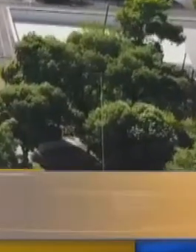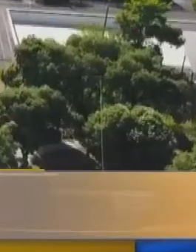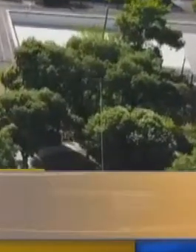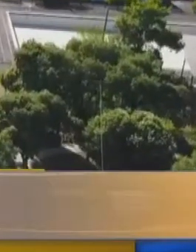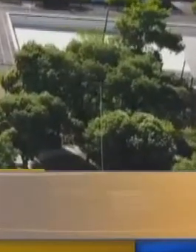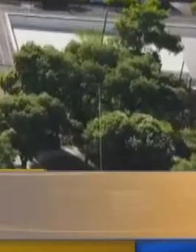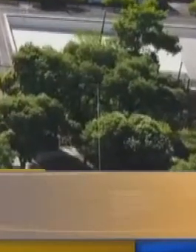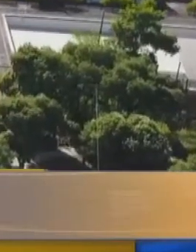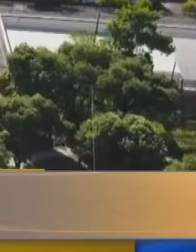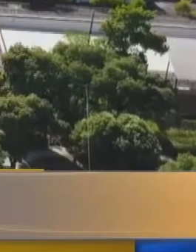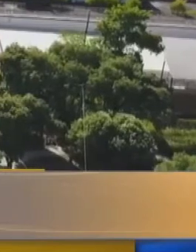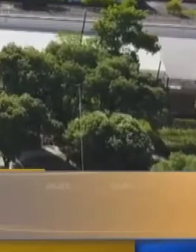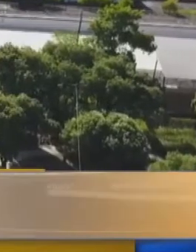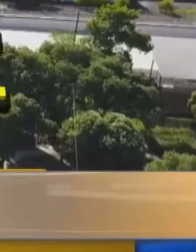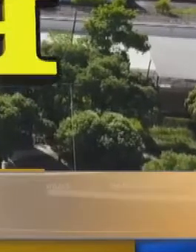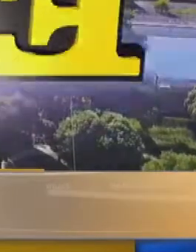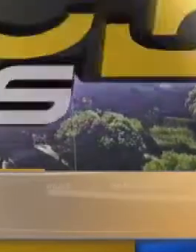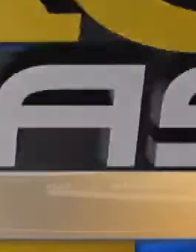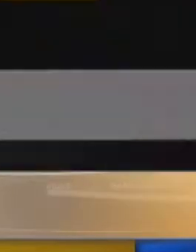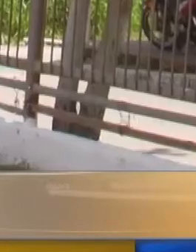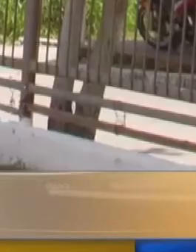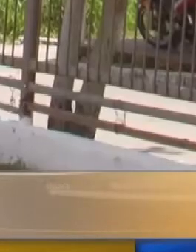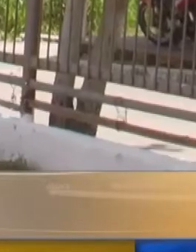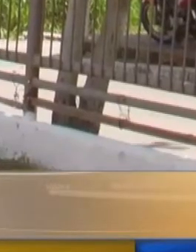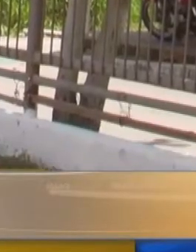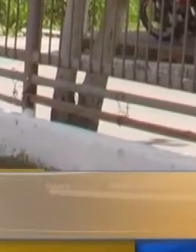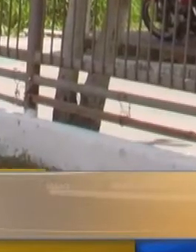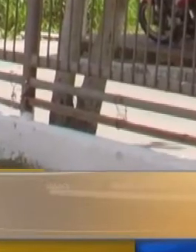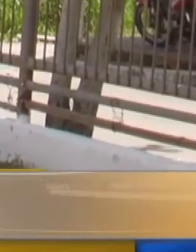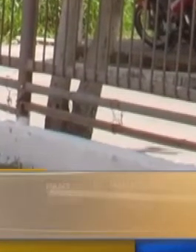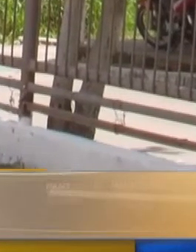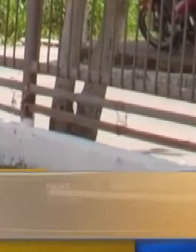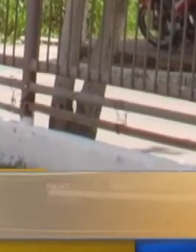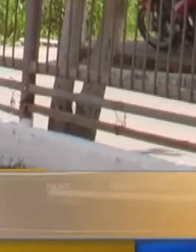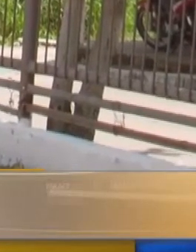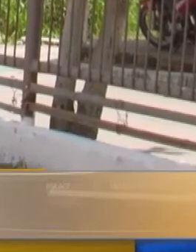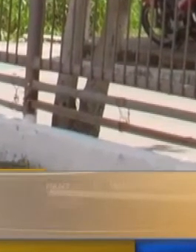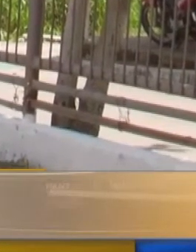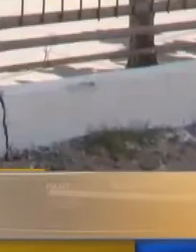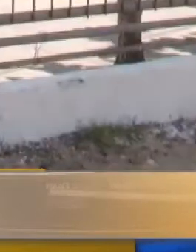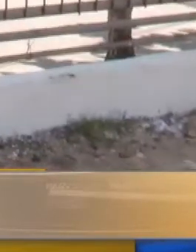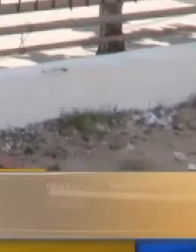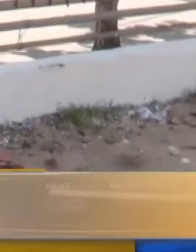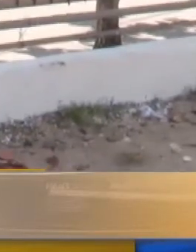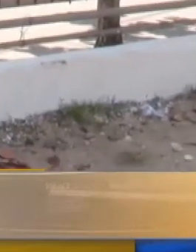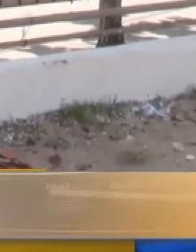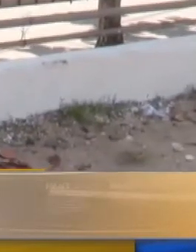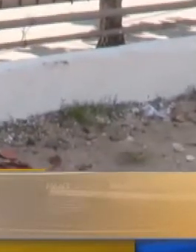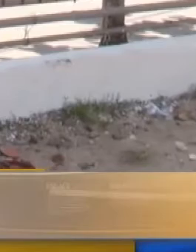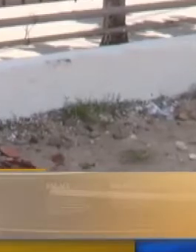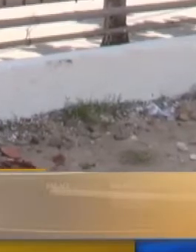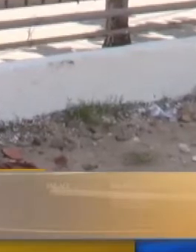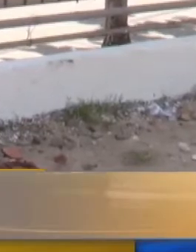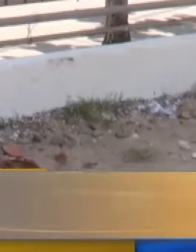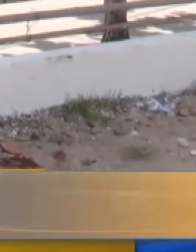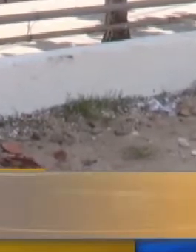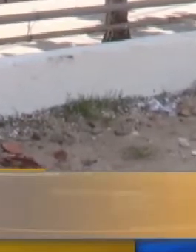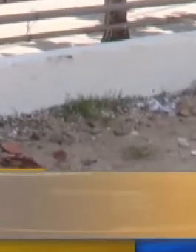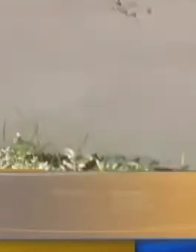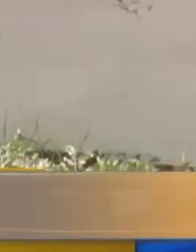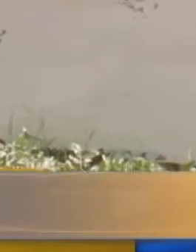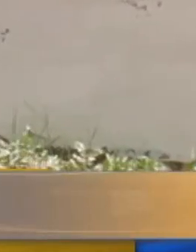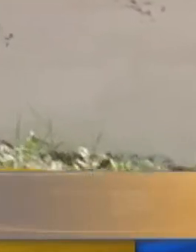masiva la participación de la comunidad barranqueña. Y al cierre, habitantes del barrio Ciudadela Pipatón adelantaron jornada de pintura